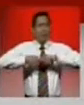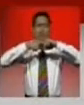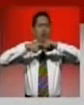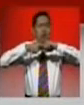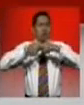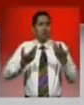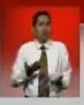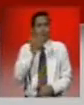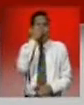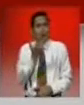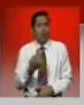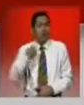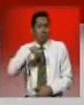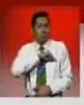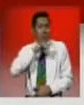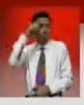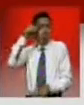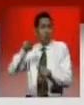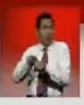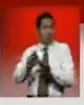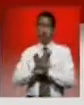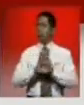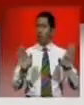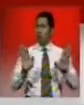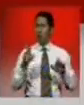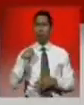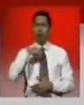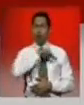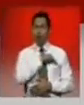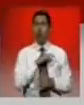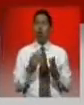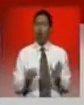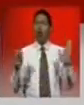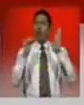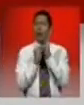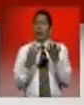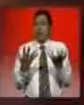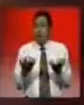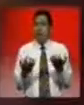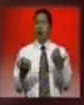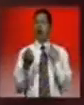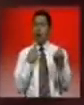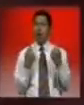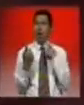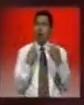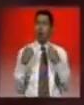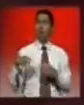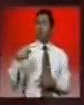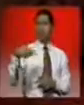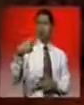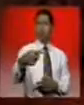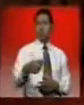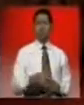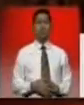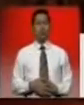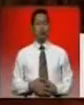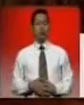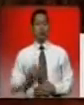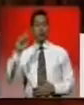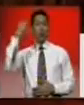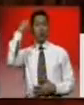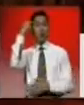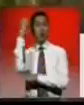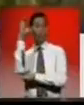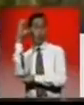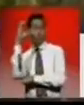mesa. Estamos intentando reprogramar la instalación de la mesa en los próximos días. Al momento se espera que tanto el gobierno colombiano como